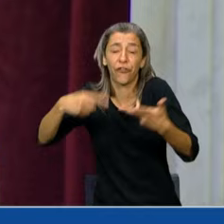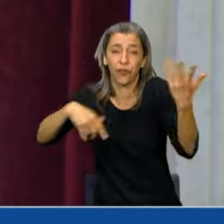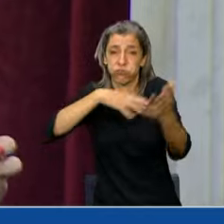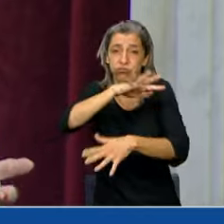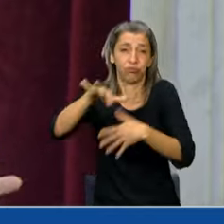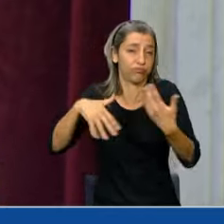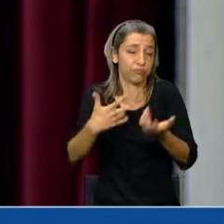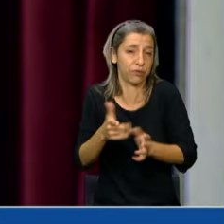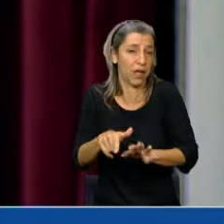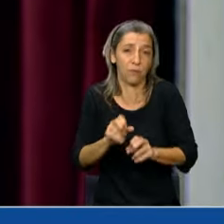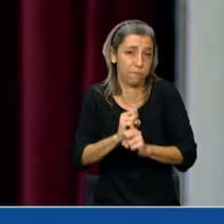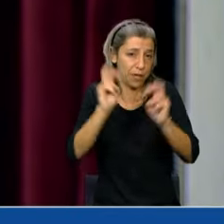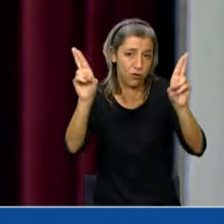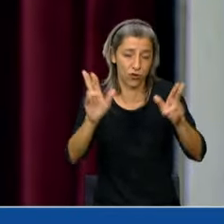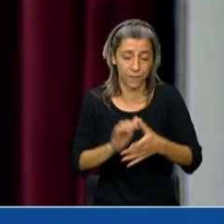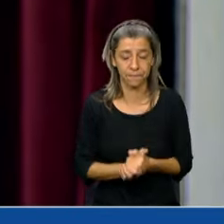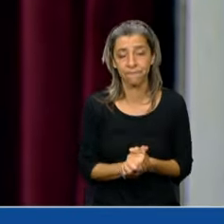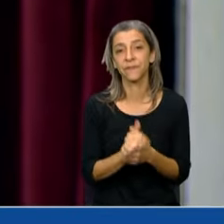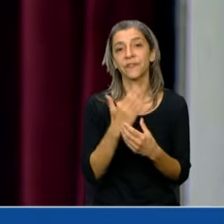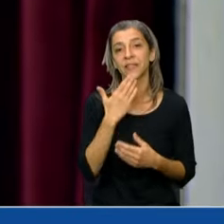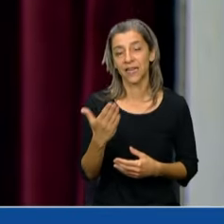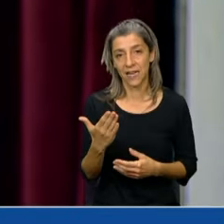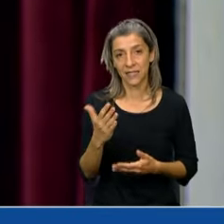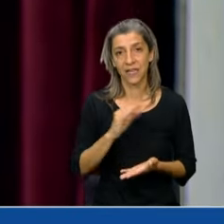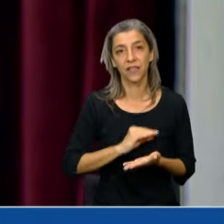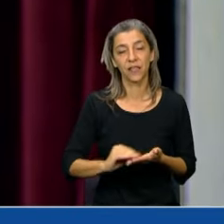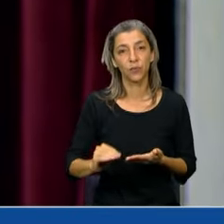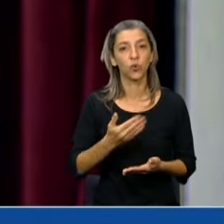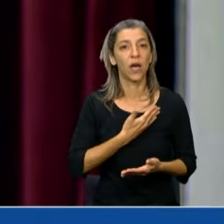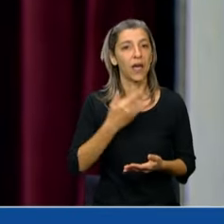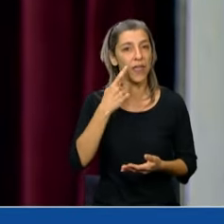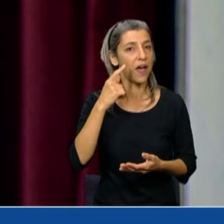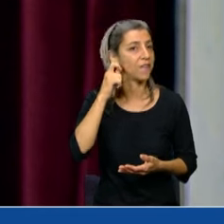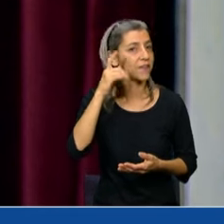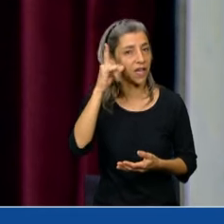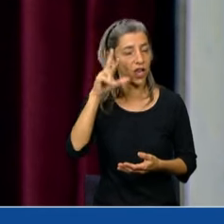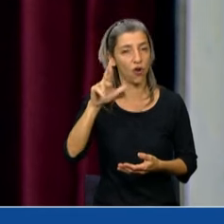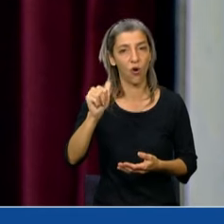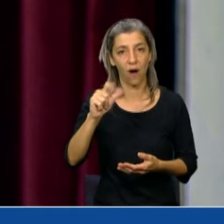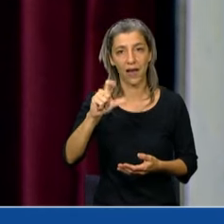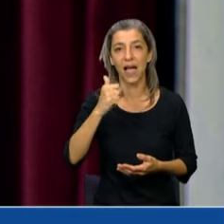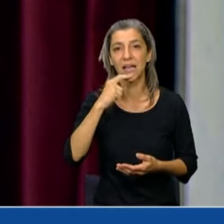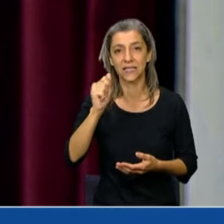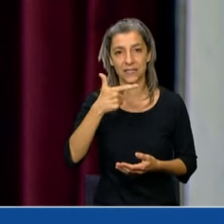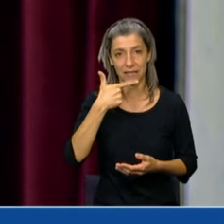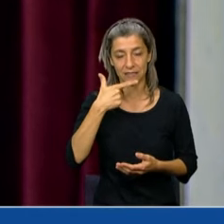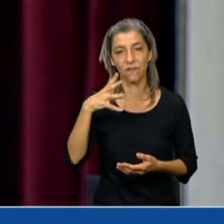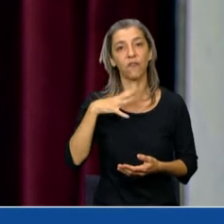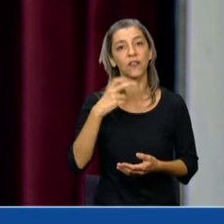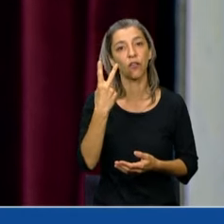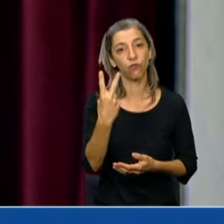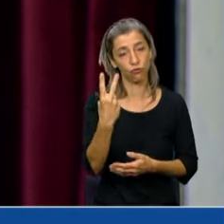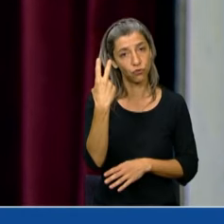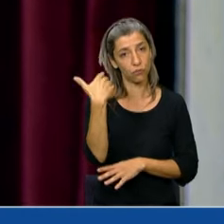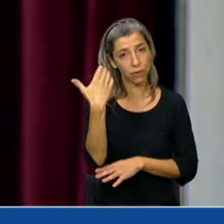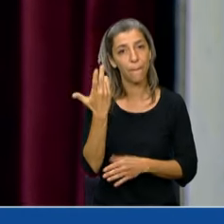gracias gracias diputada Figueroa casas quedan solamente dos oradores Así que